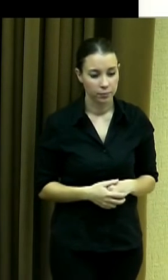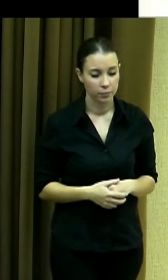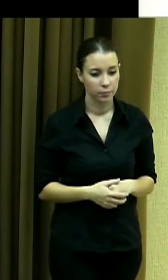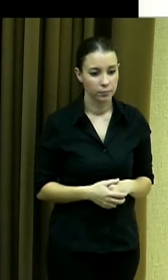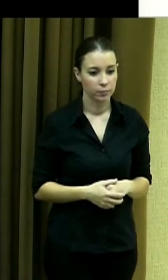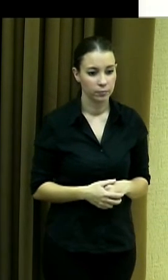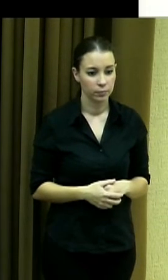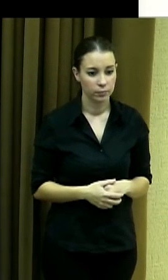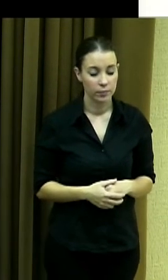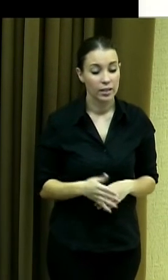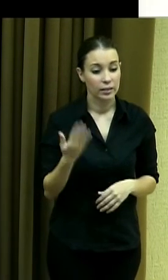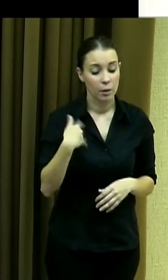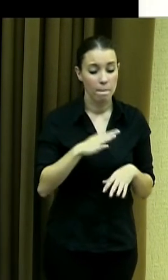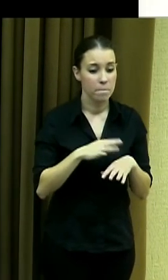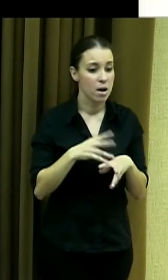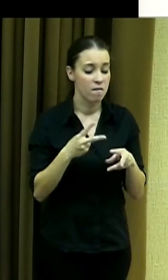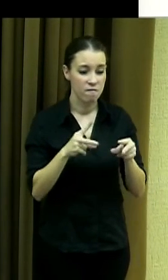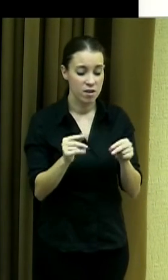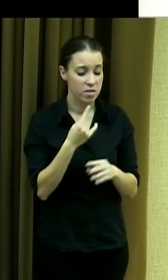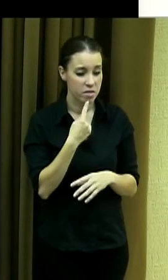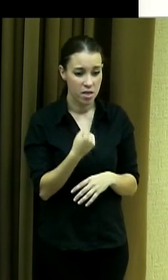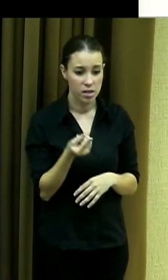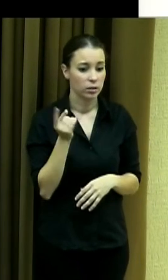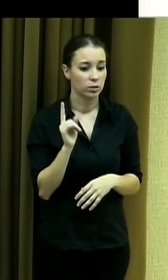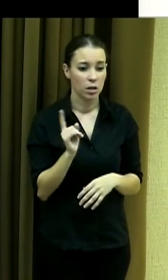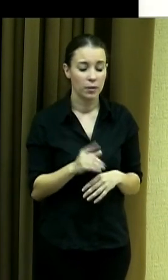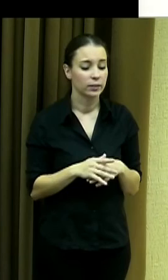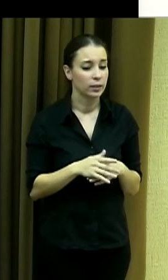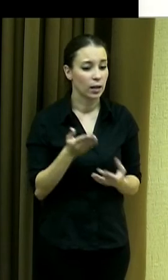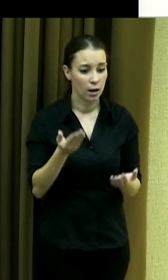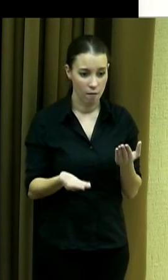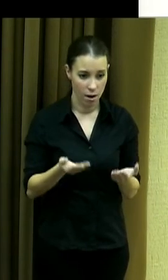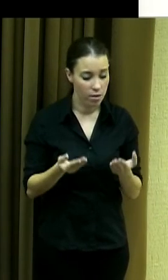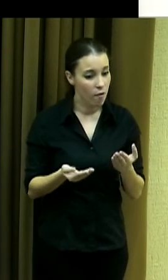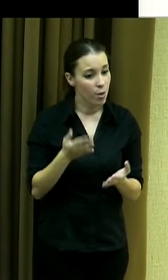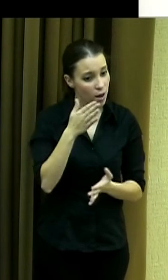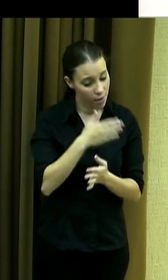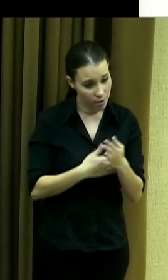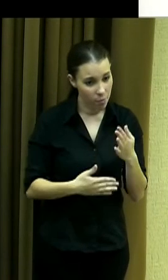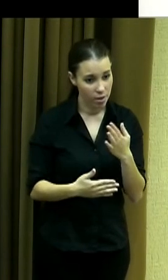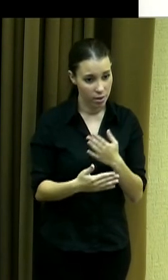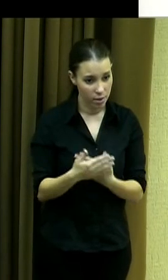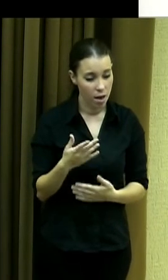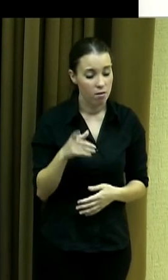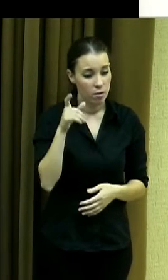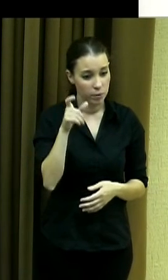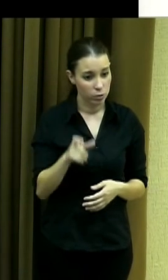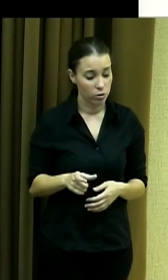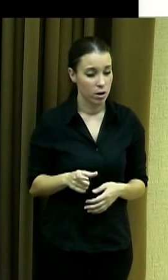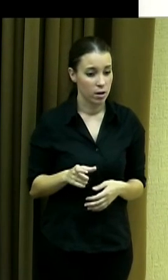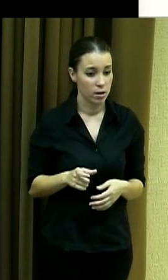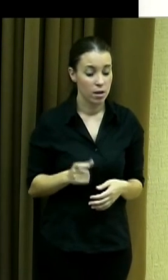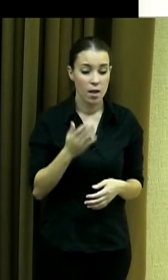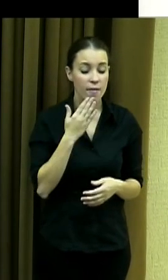Bien, y ya para terminar, comentar solamente que la valoración de la discapacidad en personas con mayores